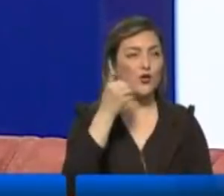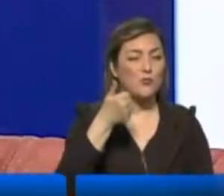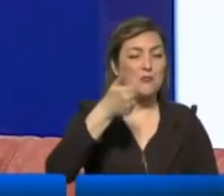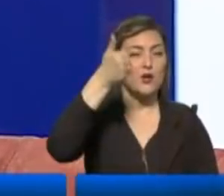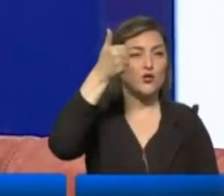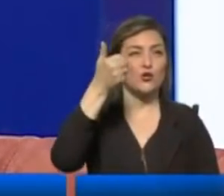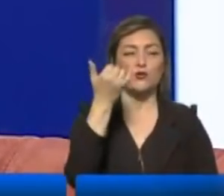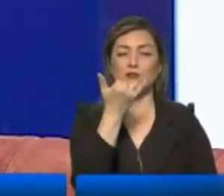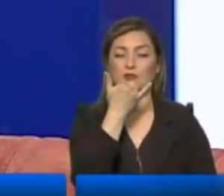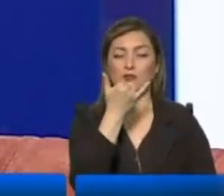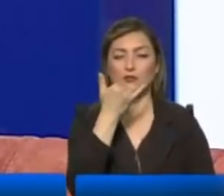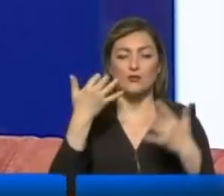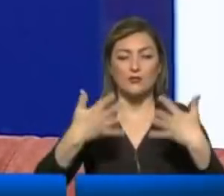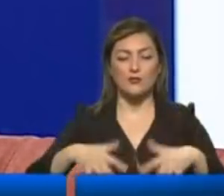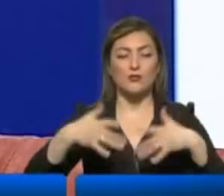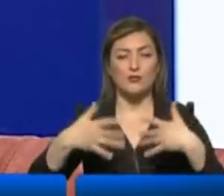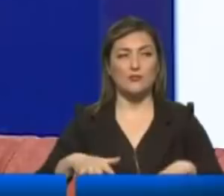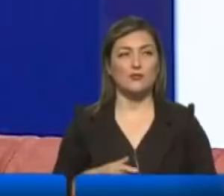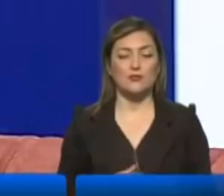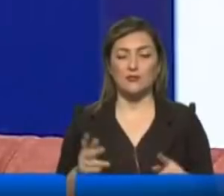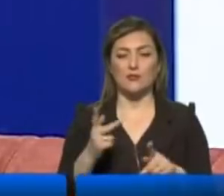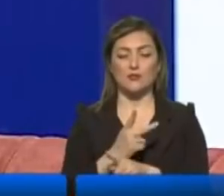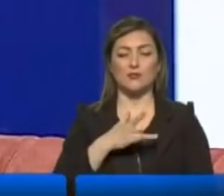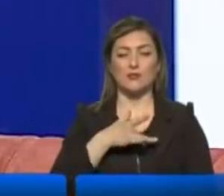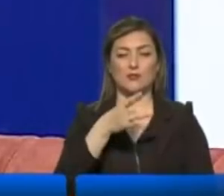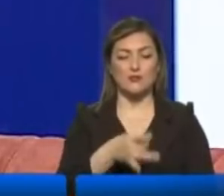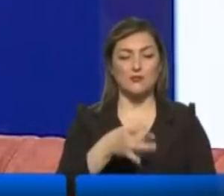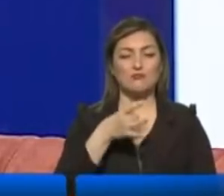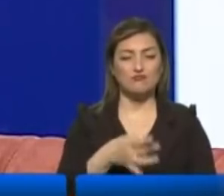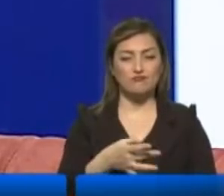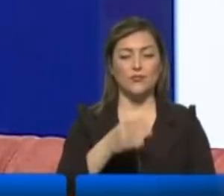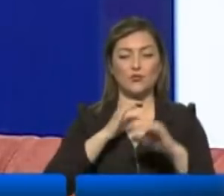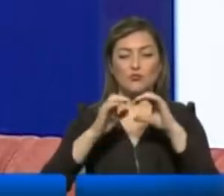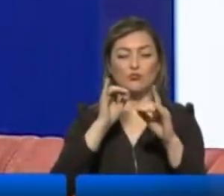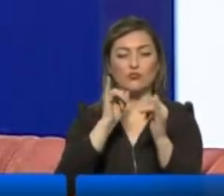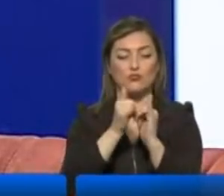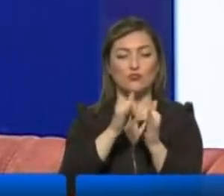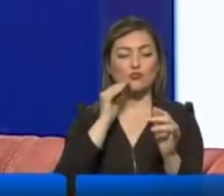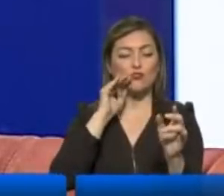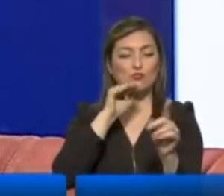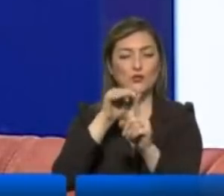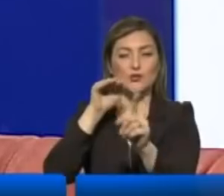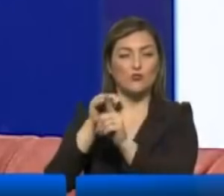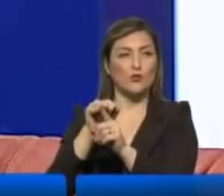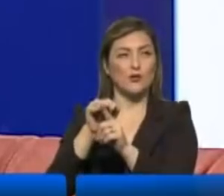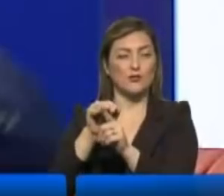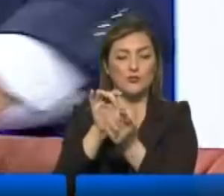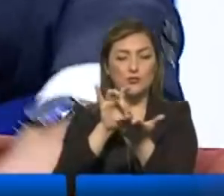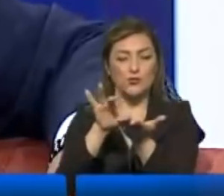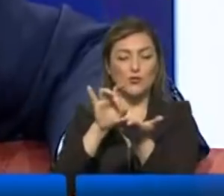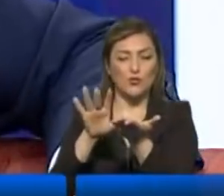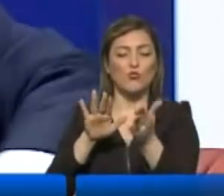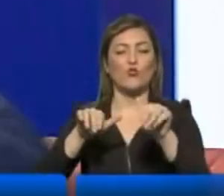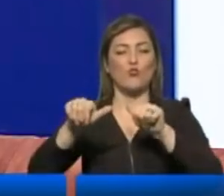cometió un error gravísimo, terrible, que me ha dolido tanto, que es conversar, chatear con funcionarios que fueron separados